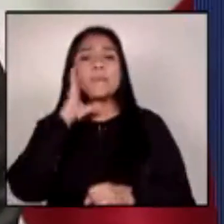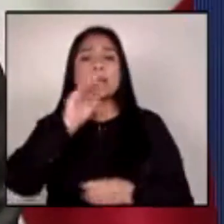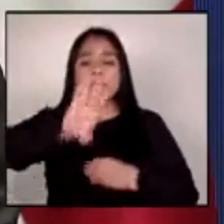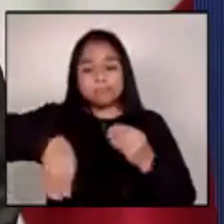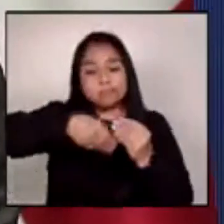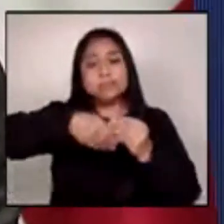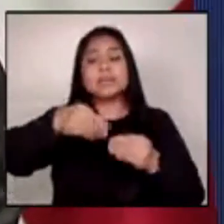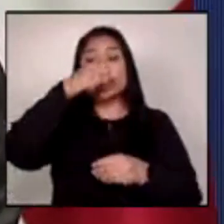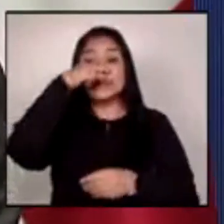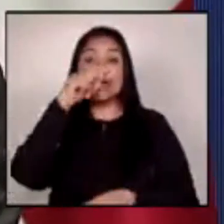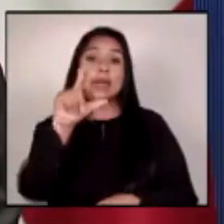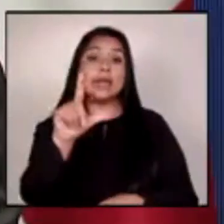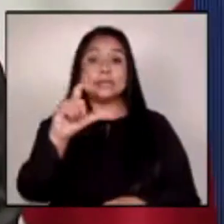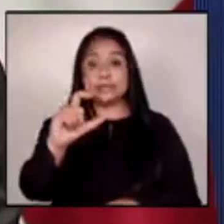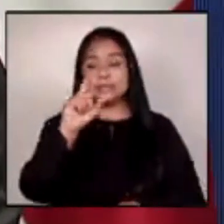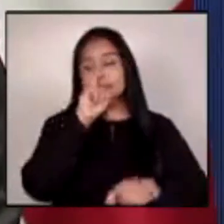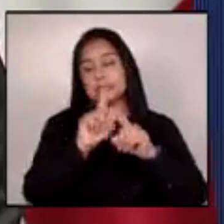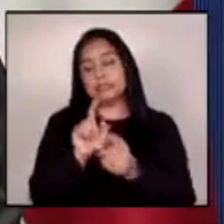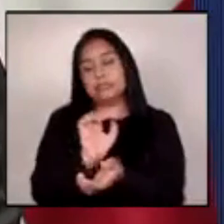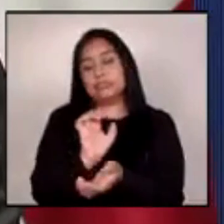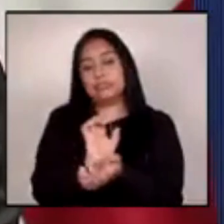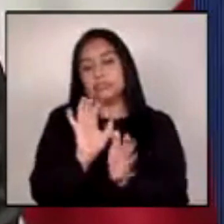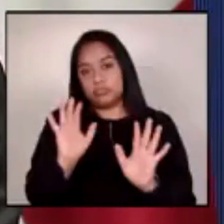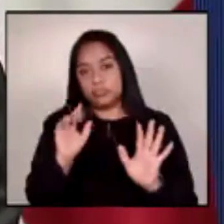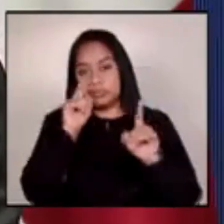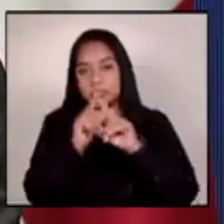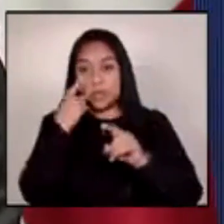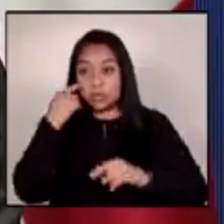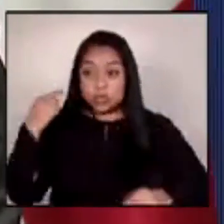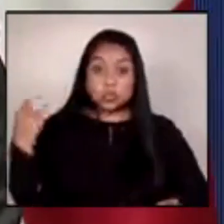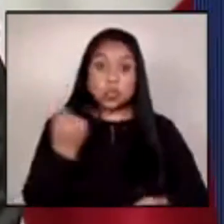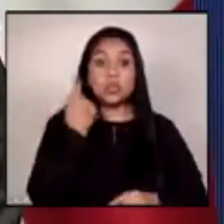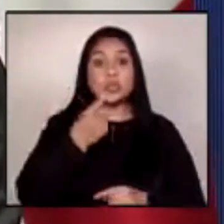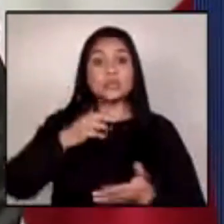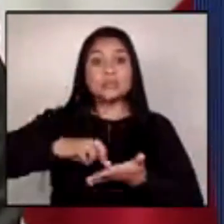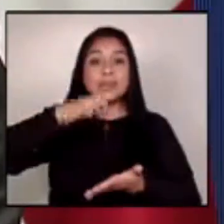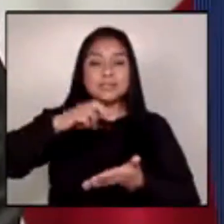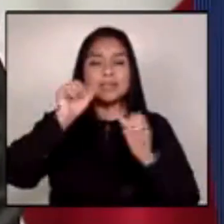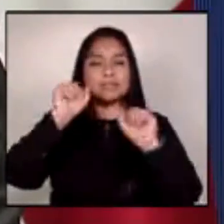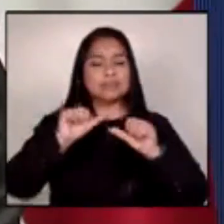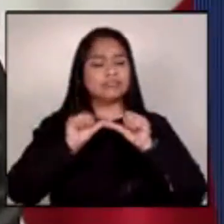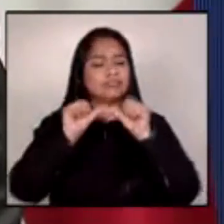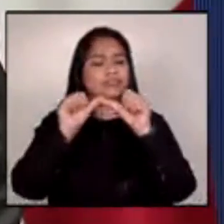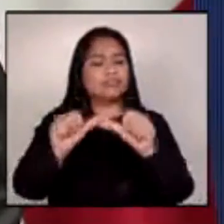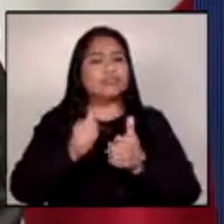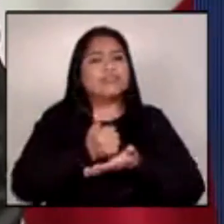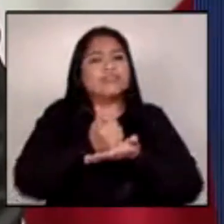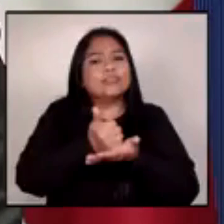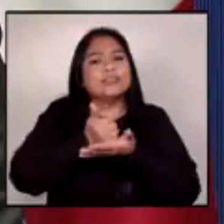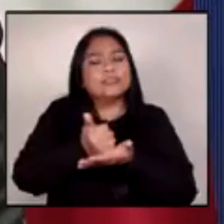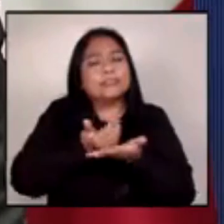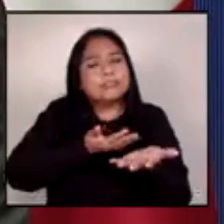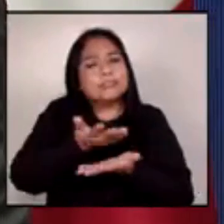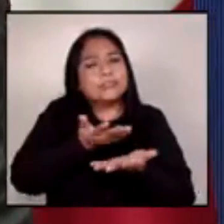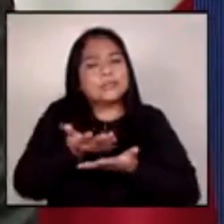TLC y pues espero que todos los países se continúen con su colaboración